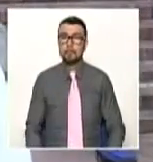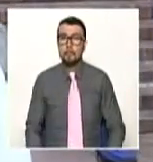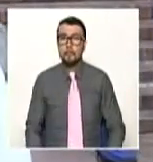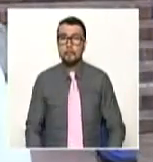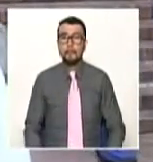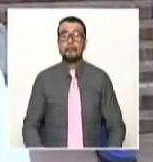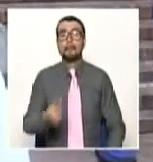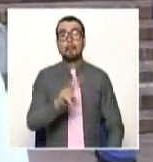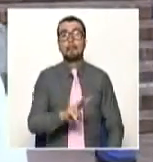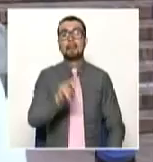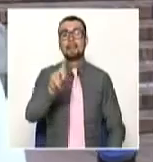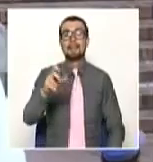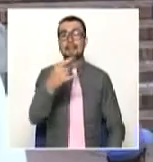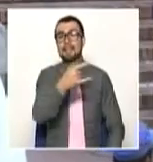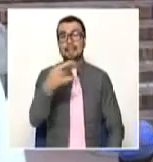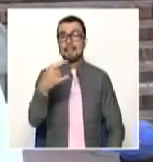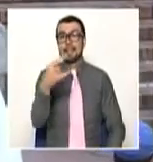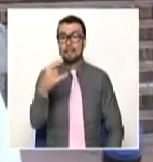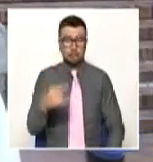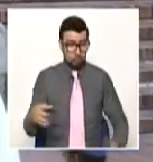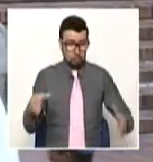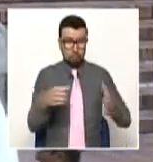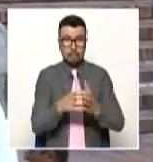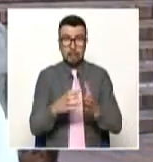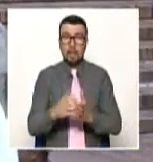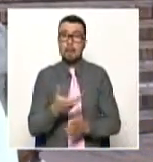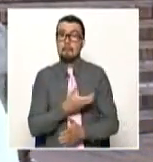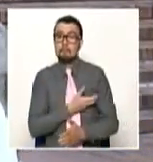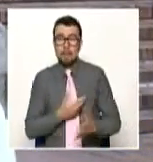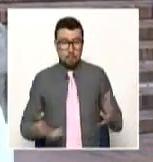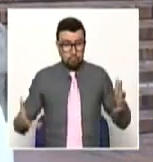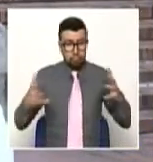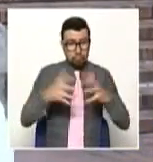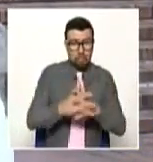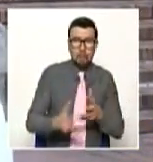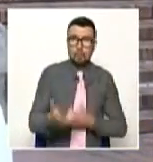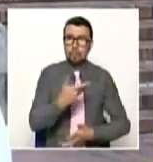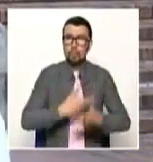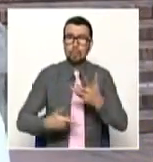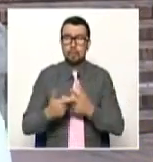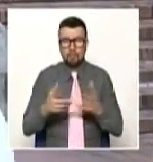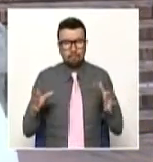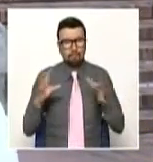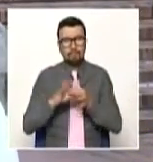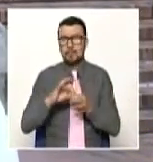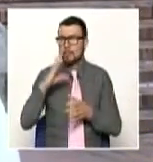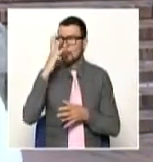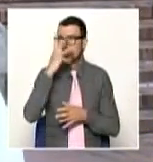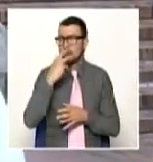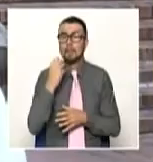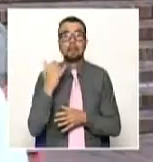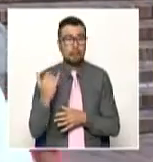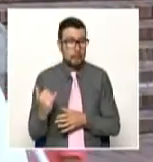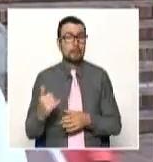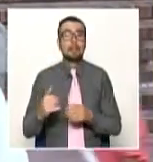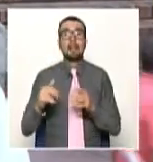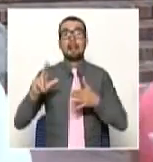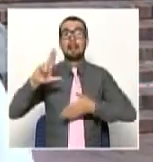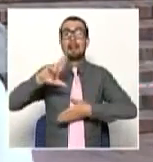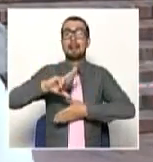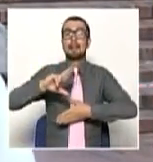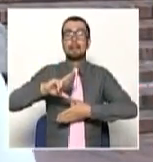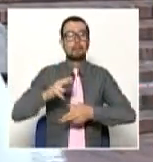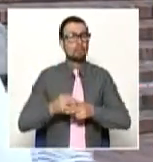El 26 de marzo, el Círculo de Mamás Entrelazados, nos uniremos a una iniciativa bellísima, hermosísima a nivel latinoamericano que se